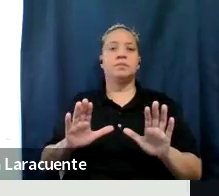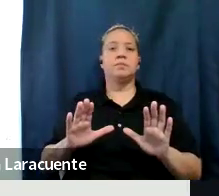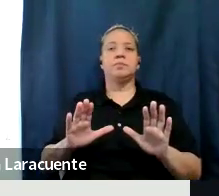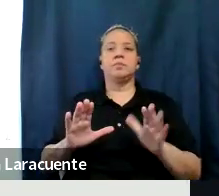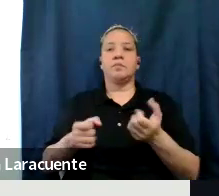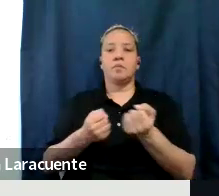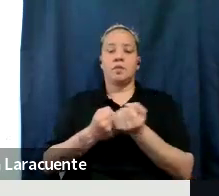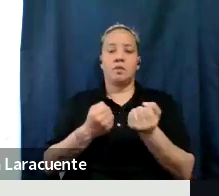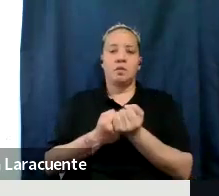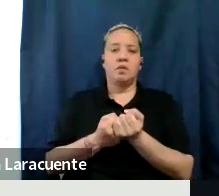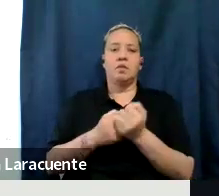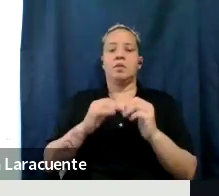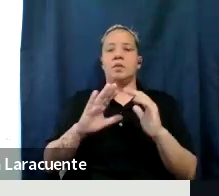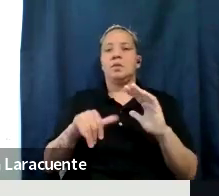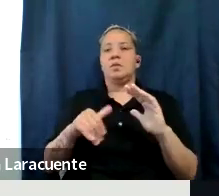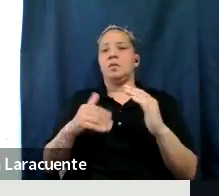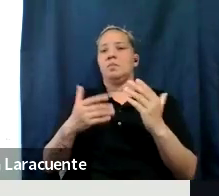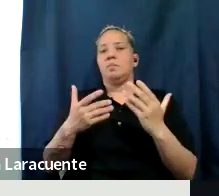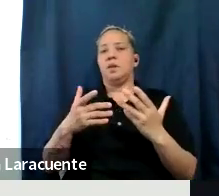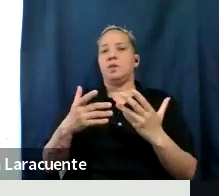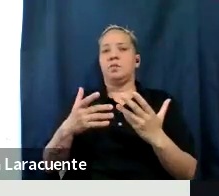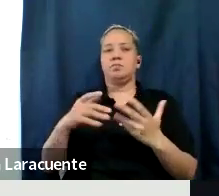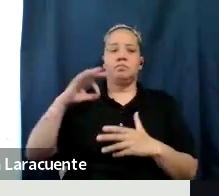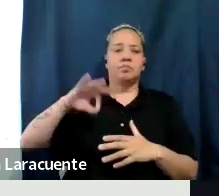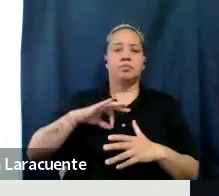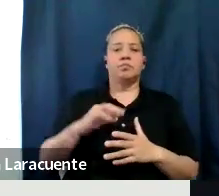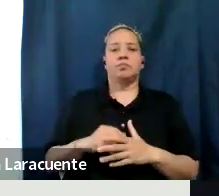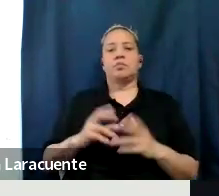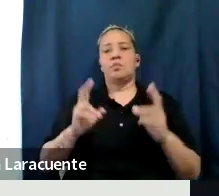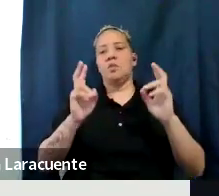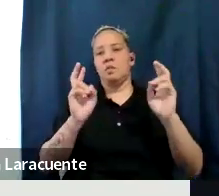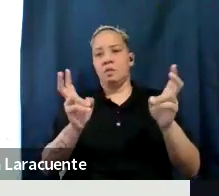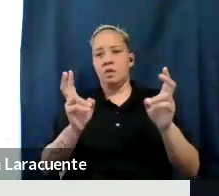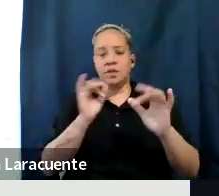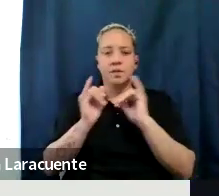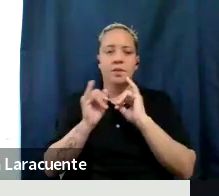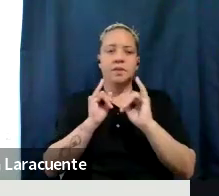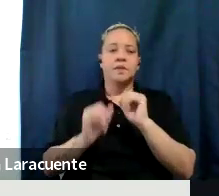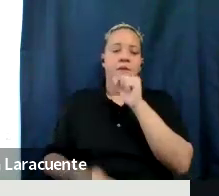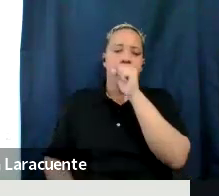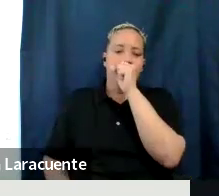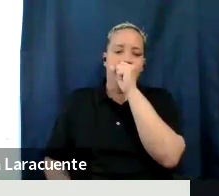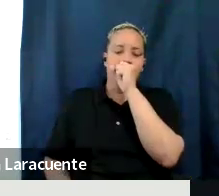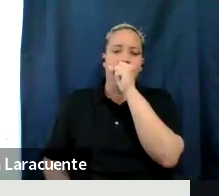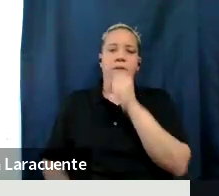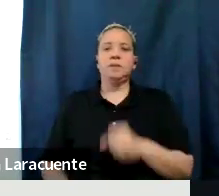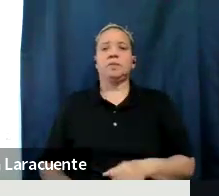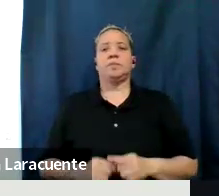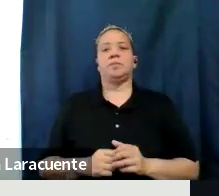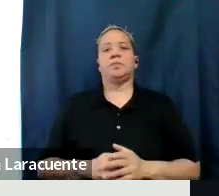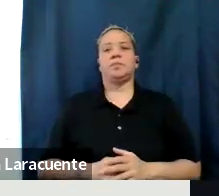menos favorecidos por la fortuna. Ahora les voy a leer un entrecomillado de la entrevista. Dice Ángela Negrón